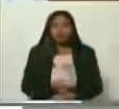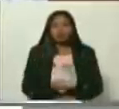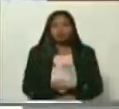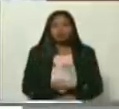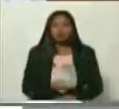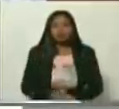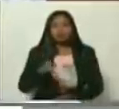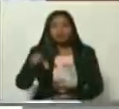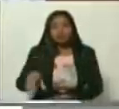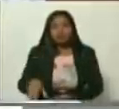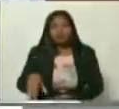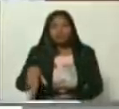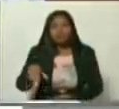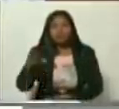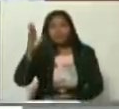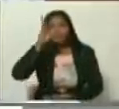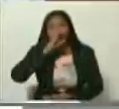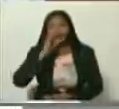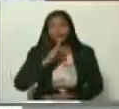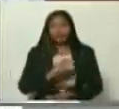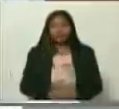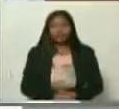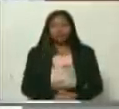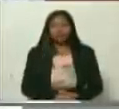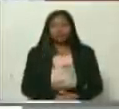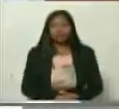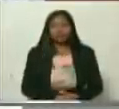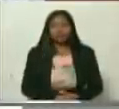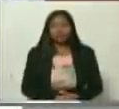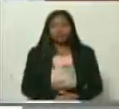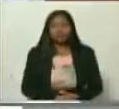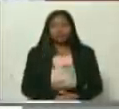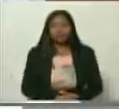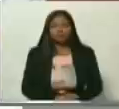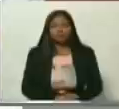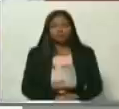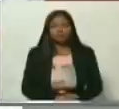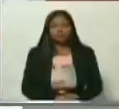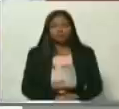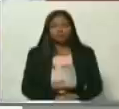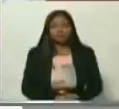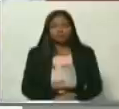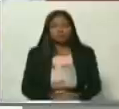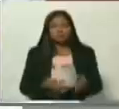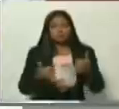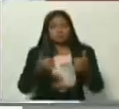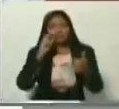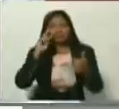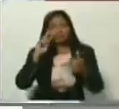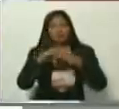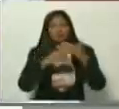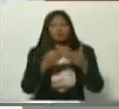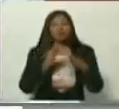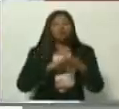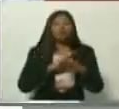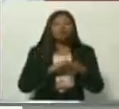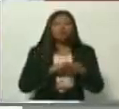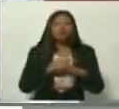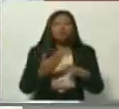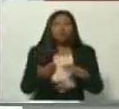el estado Barinas. ¿Verdad? Bien, esto debido a que